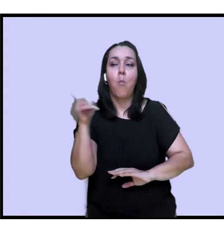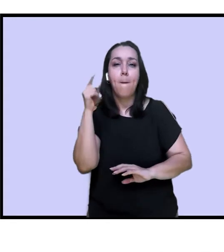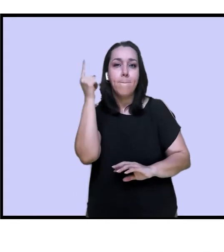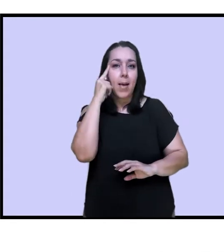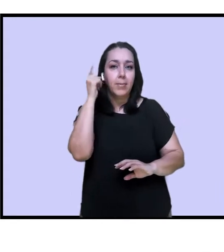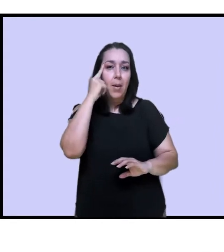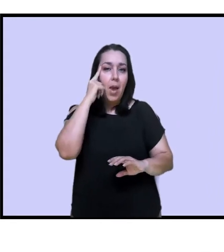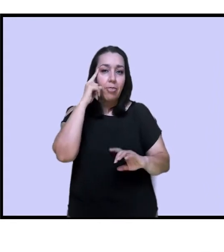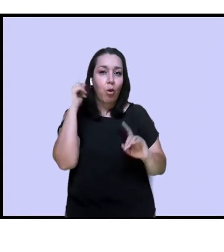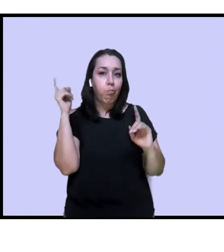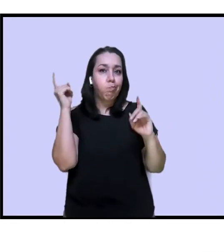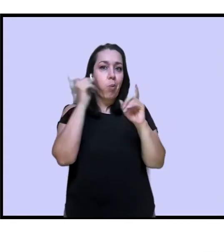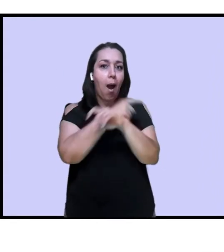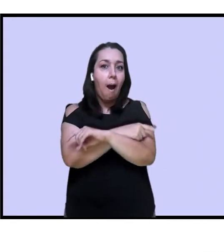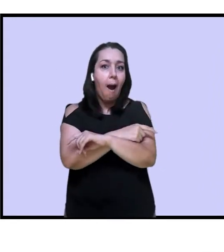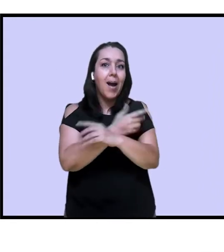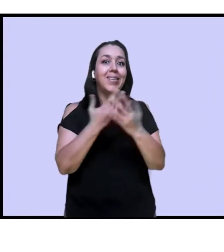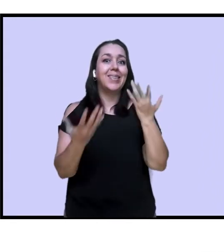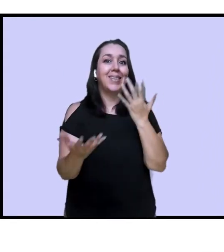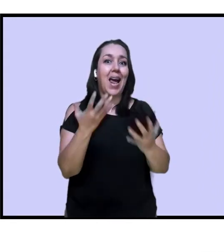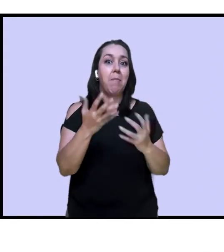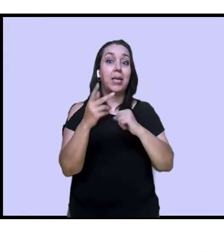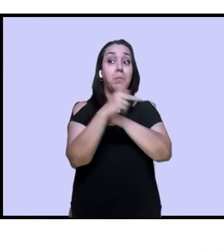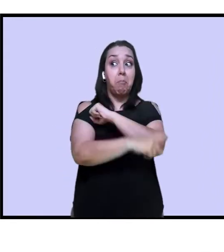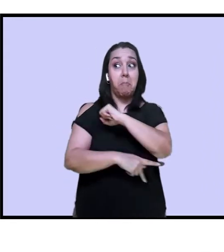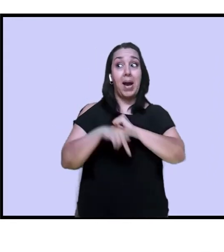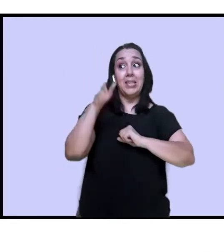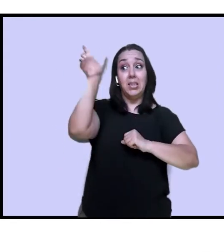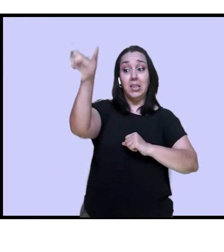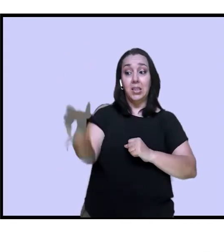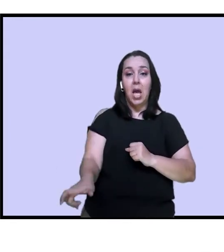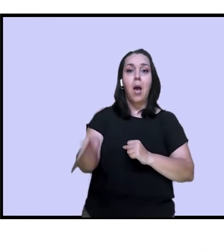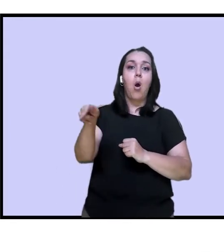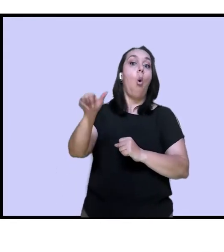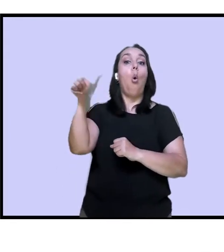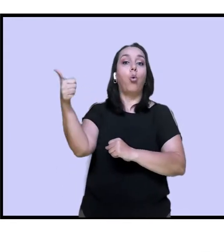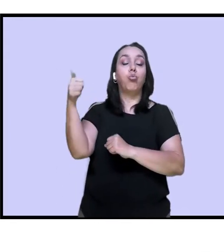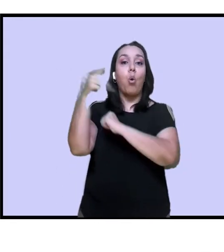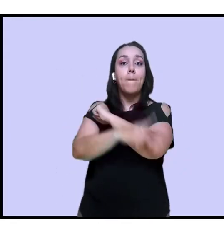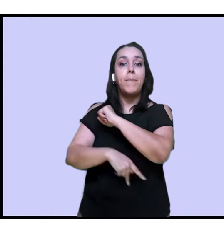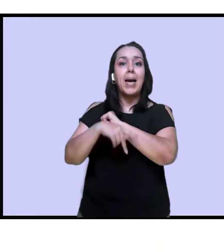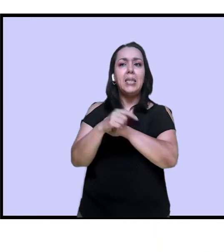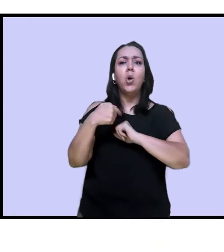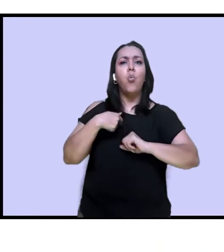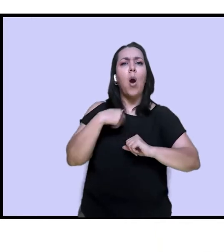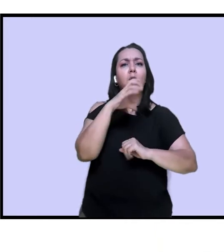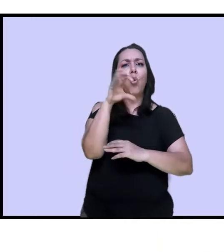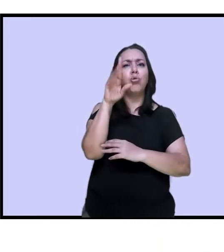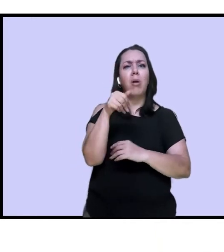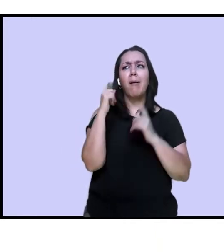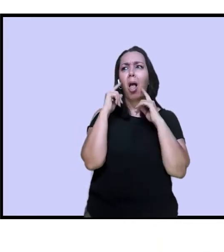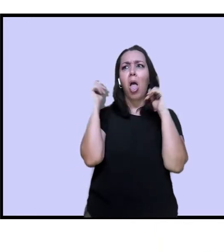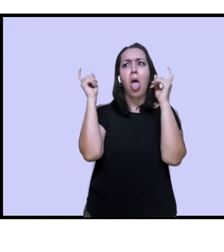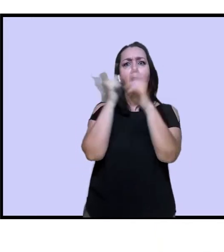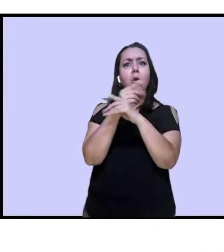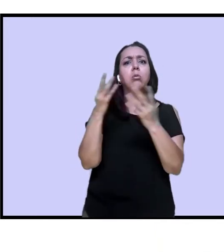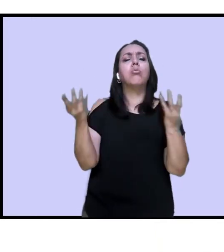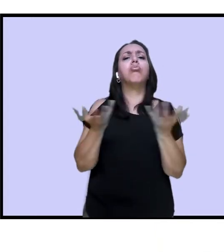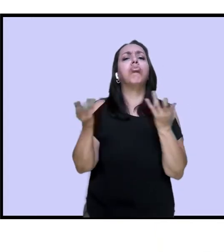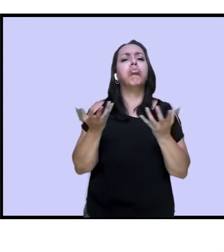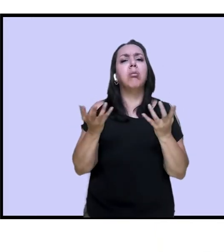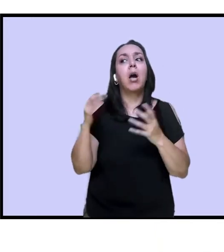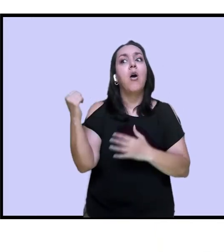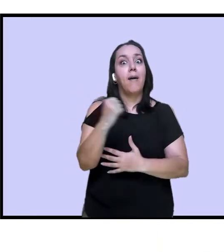prejuicios asociados en Costa Rica con respecto al país de origen de esta persona. Y esto implica